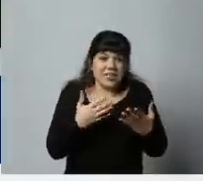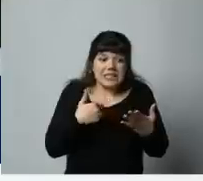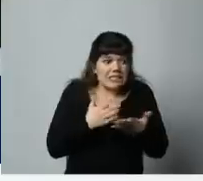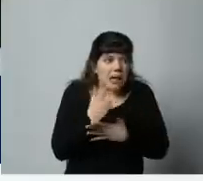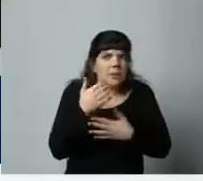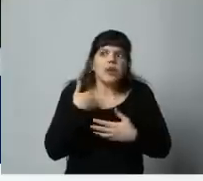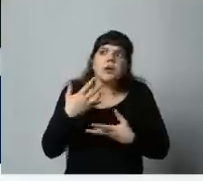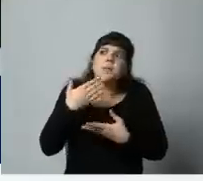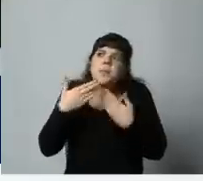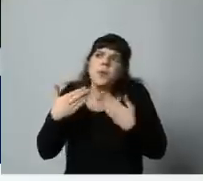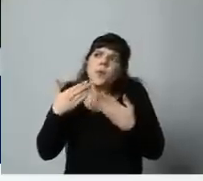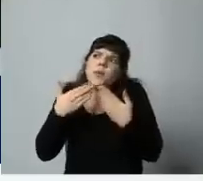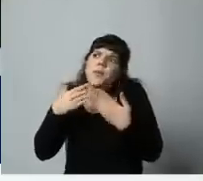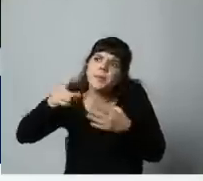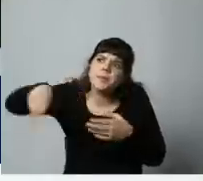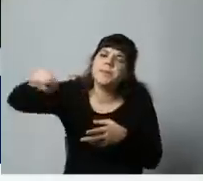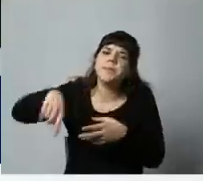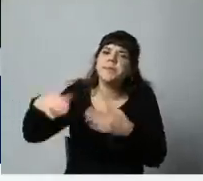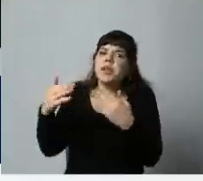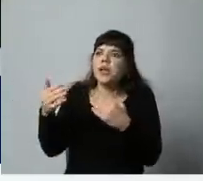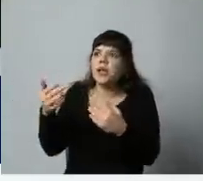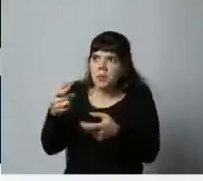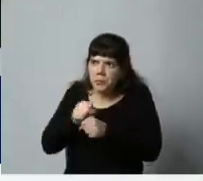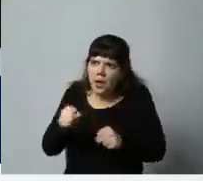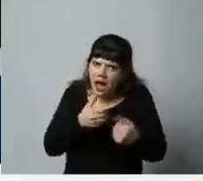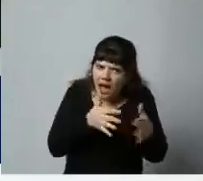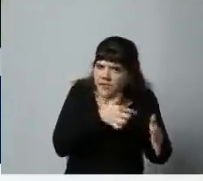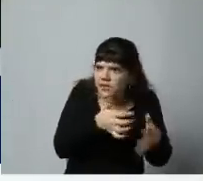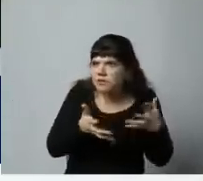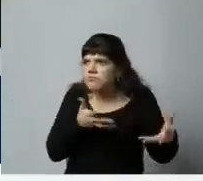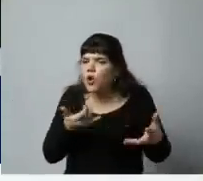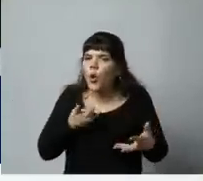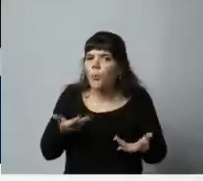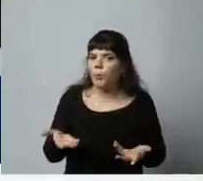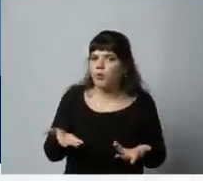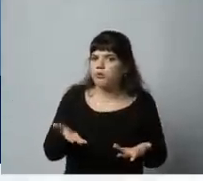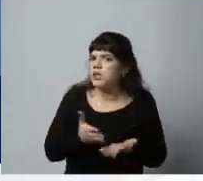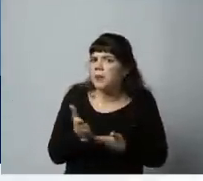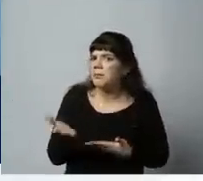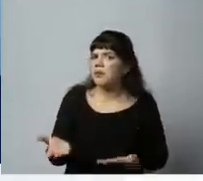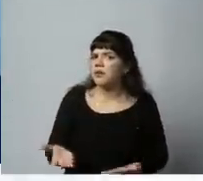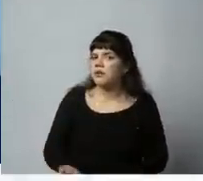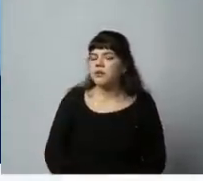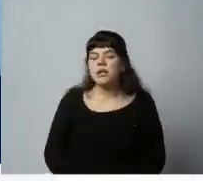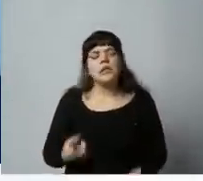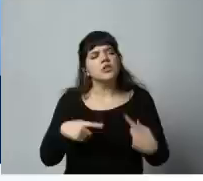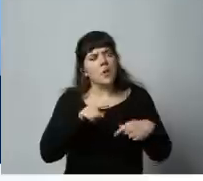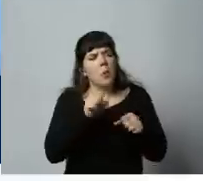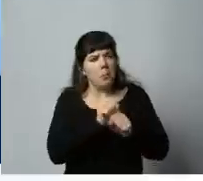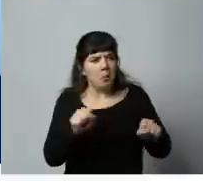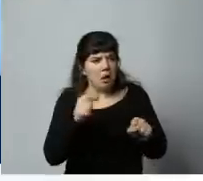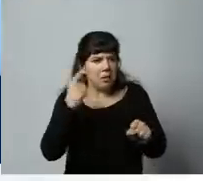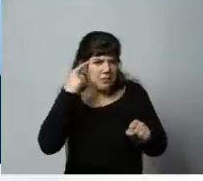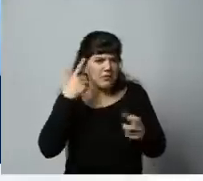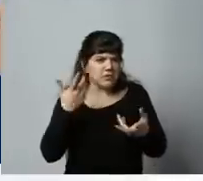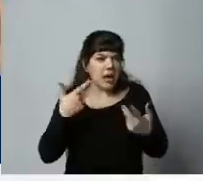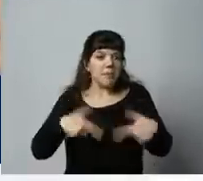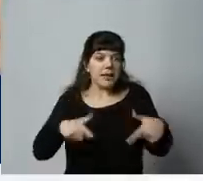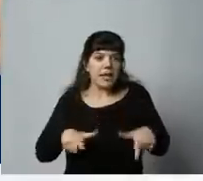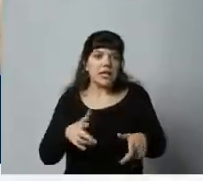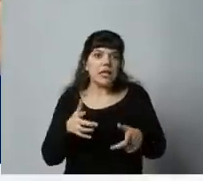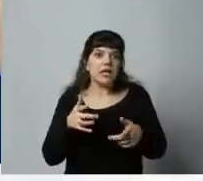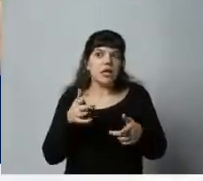última por un equipo científico de primer nivel y perdón te parece posible ministerio sostenga que hasta que no se puedan abrir